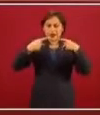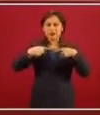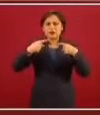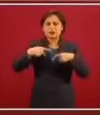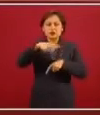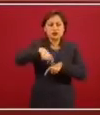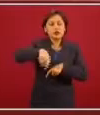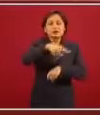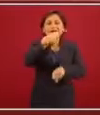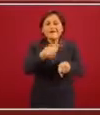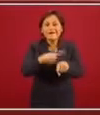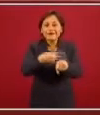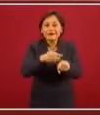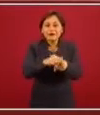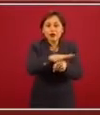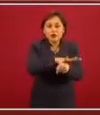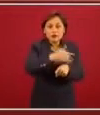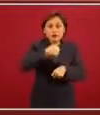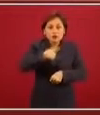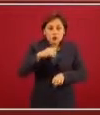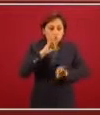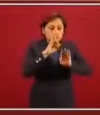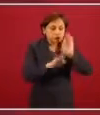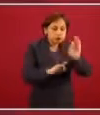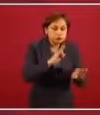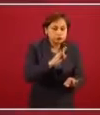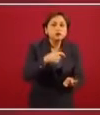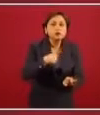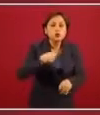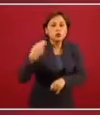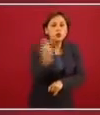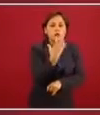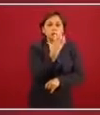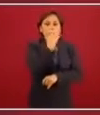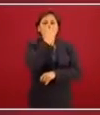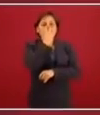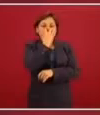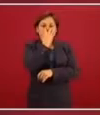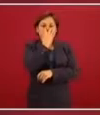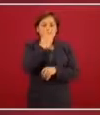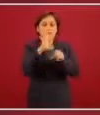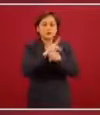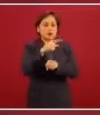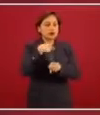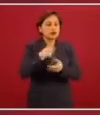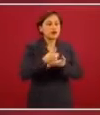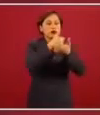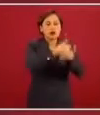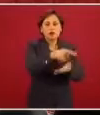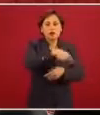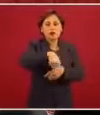COVID y que les van a hacer procedimientos que generan aerosoles respiratorios. Ahí es donde se necesitan estas